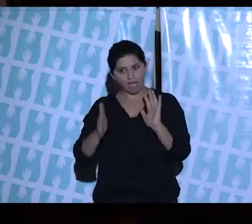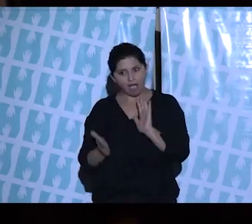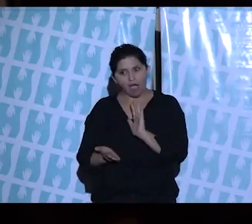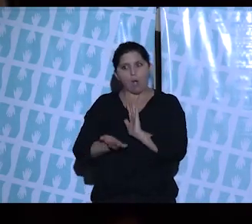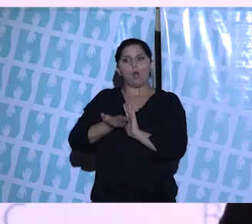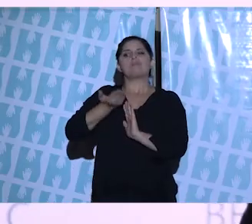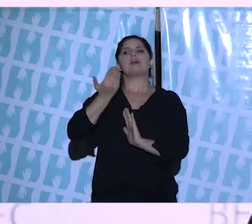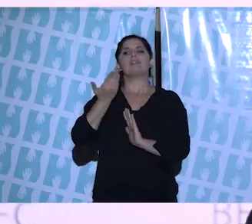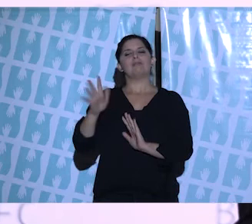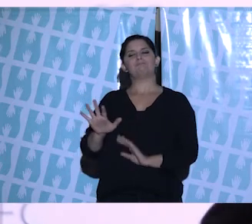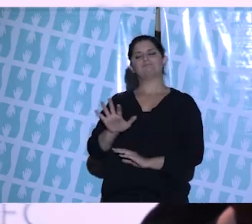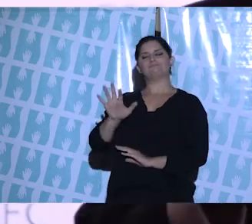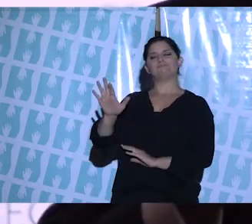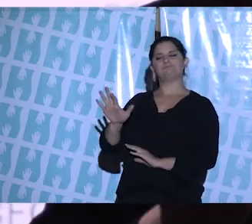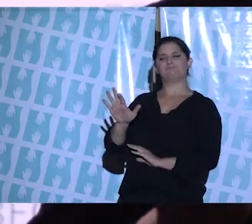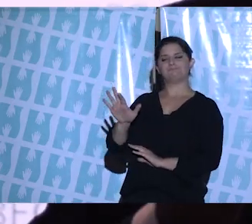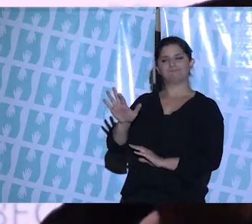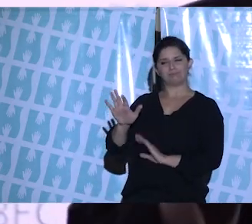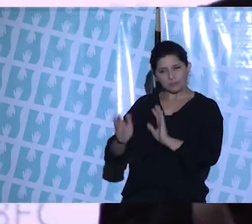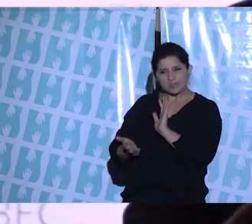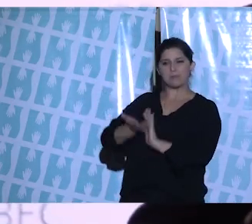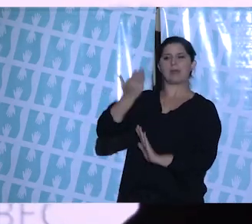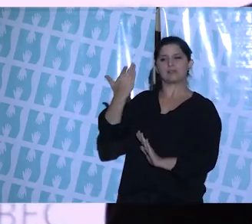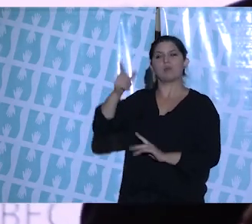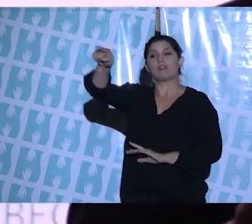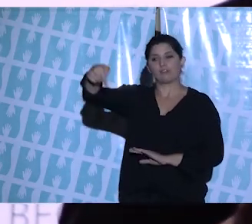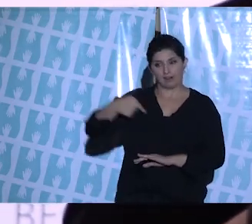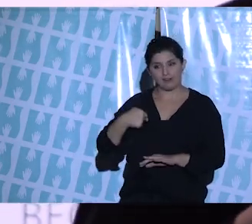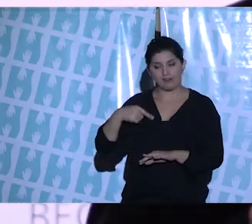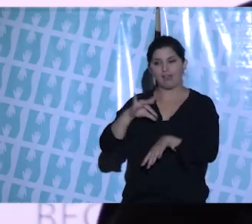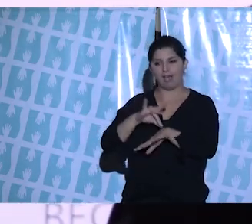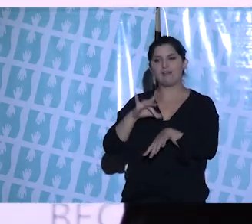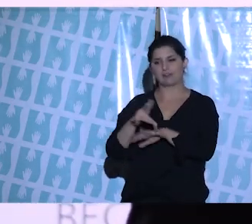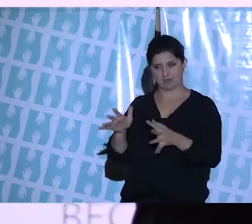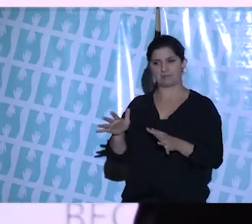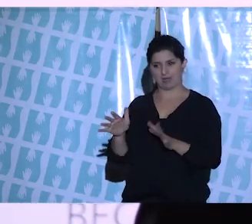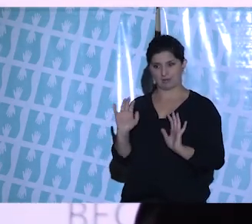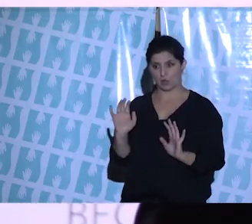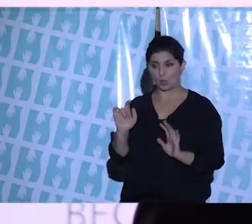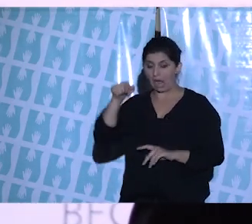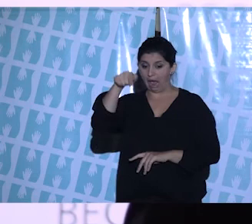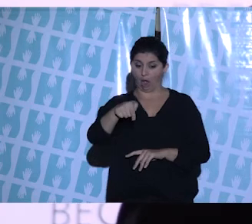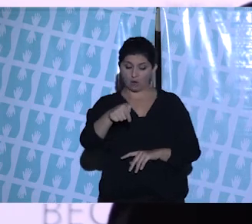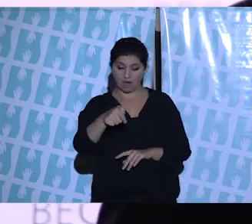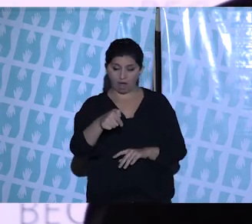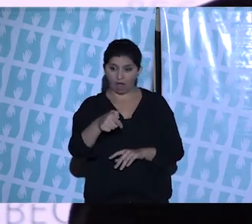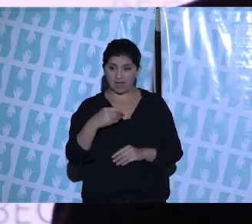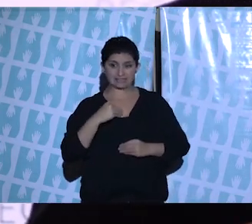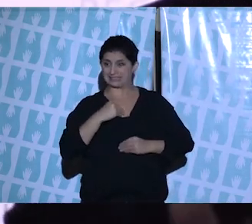significativamente el índice de sospecha de que ese individuo que no tiene síntomas de